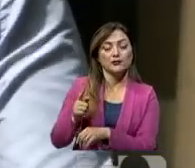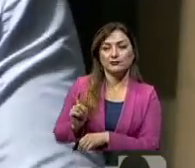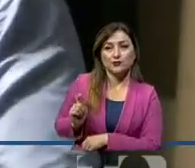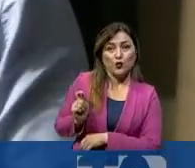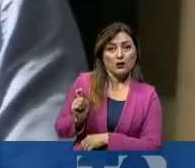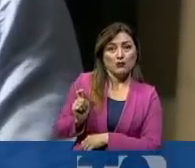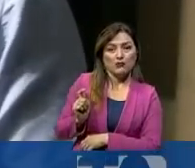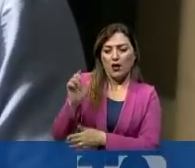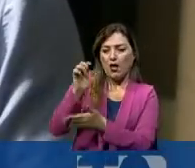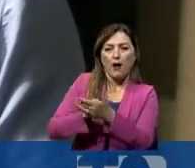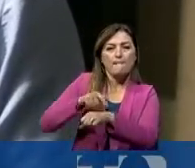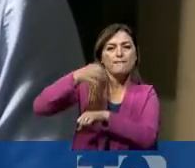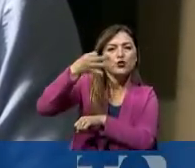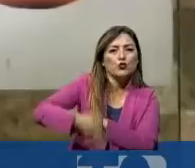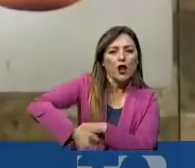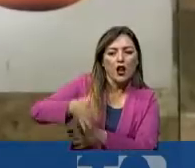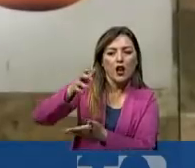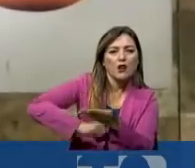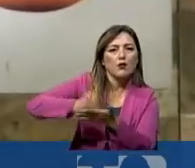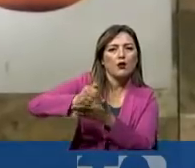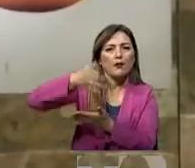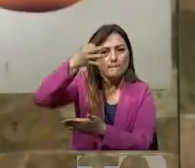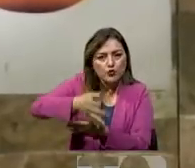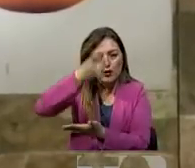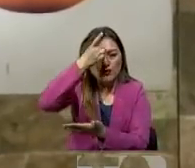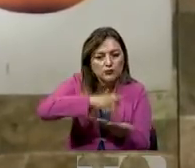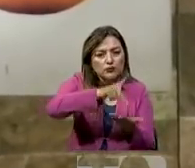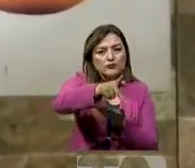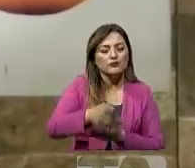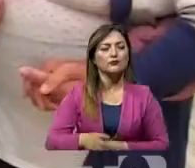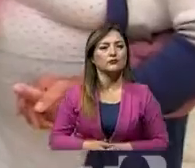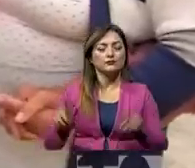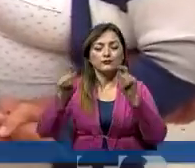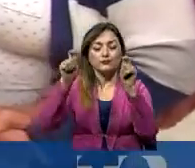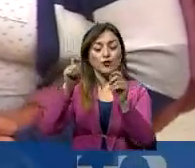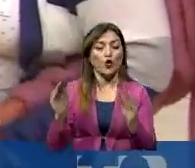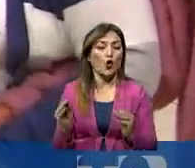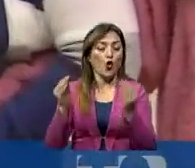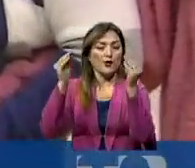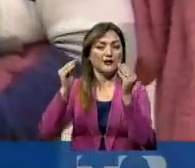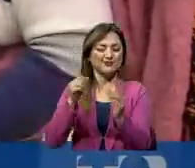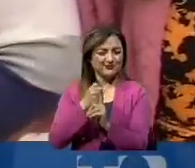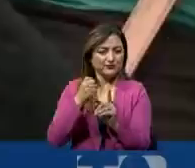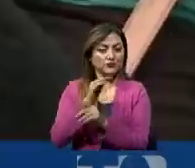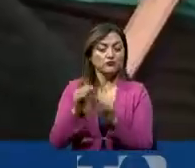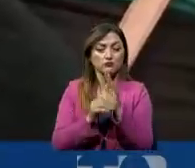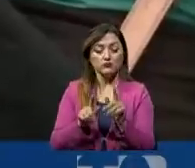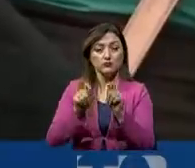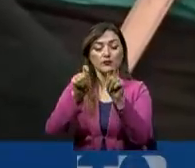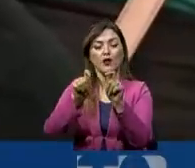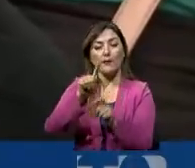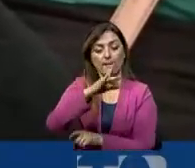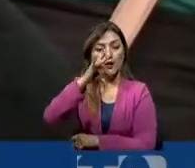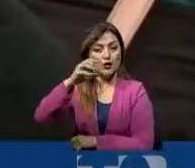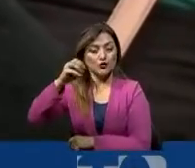descontar, pues puntualmente deberían pagar las cuentas. Desde la Fundación Jóvenes contra el Cáncer, donde acuden 1.840 pacientes oncológicos